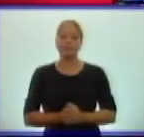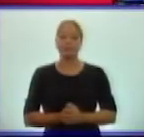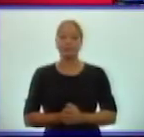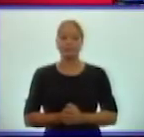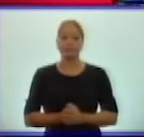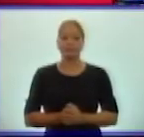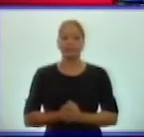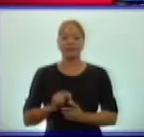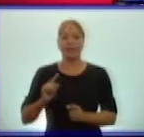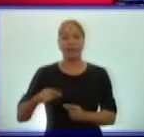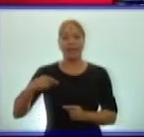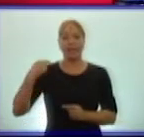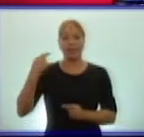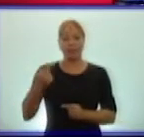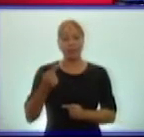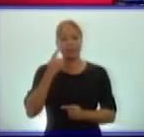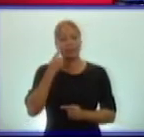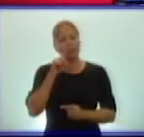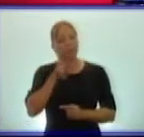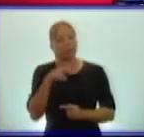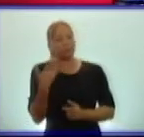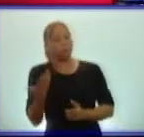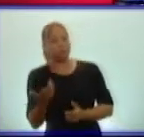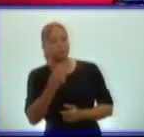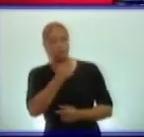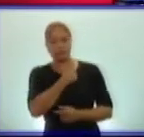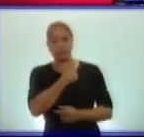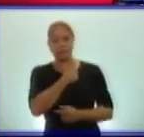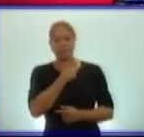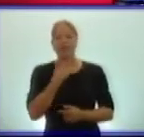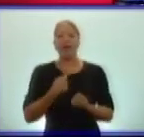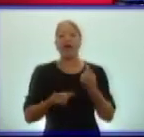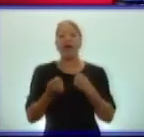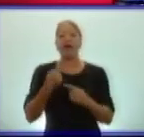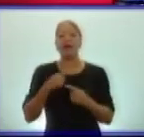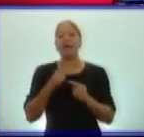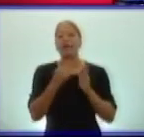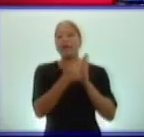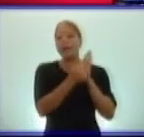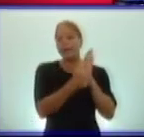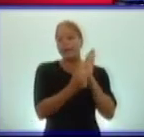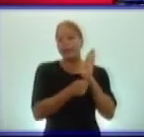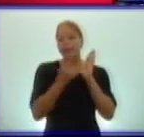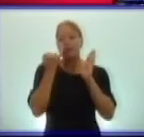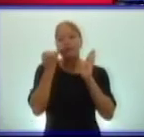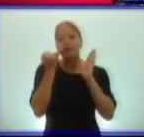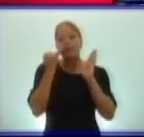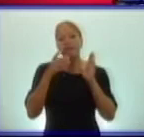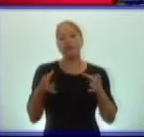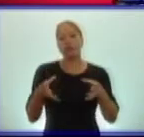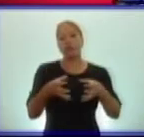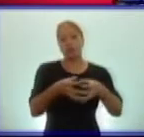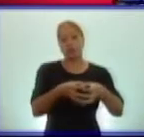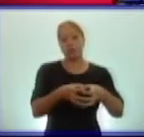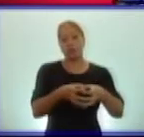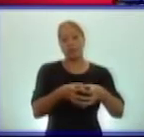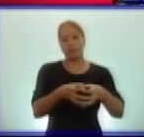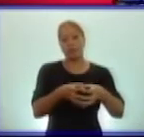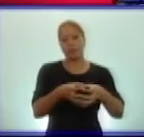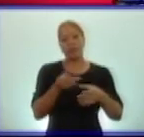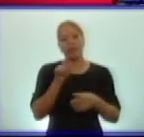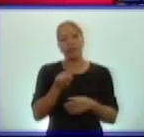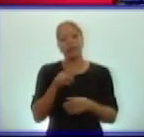En la próxima diapositiva pues seguimos viendo también de algunos elementos que identifican a estos grupos humanos. Fíjense que les